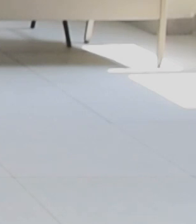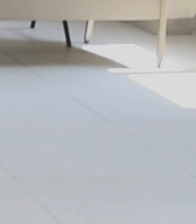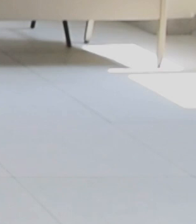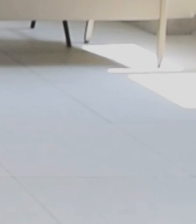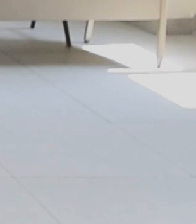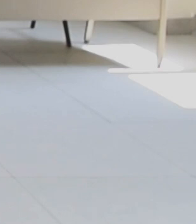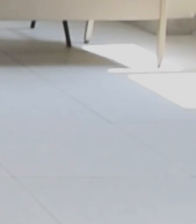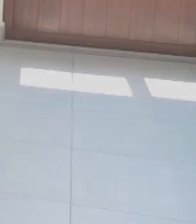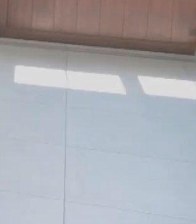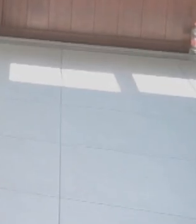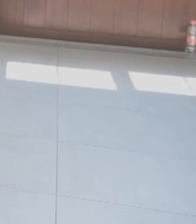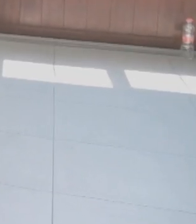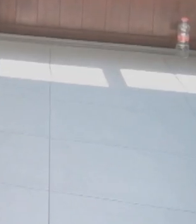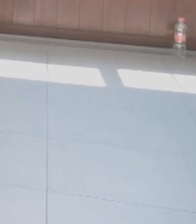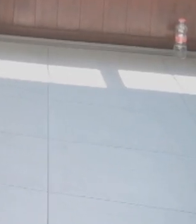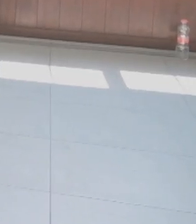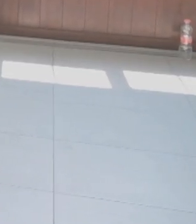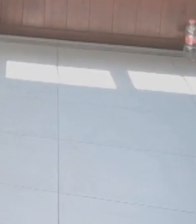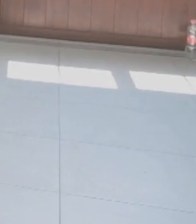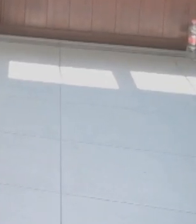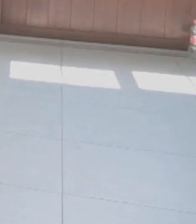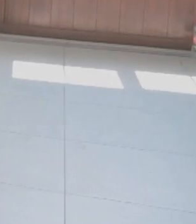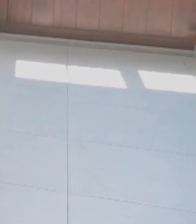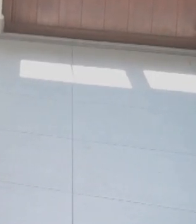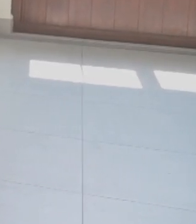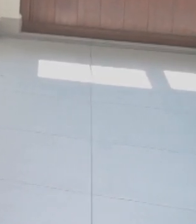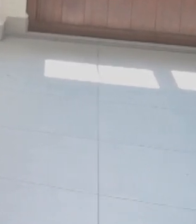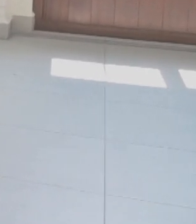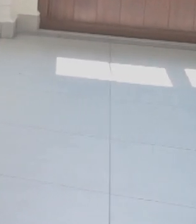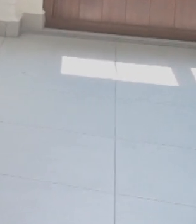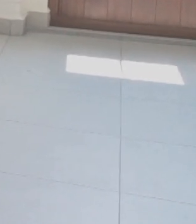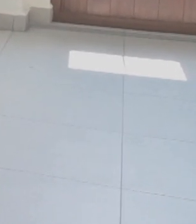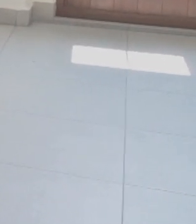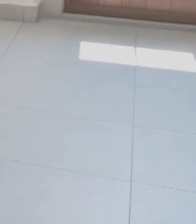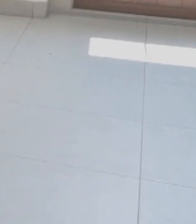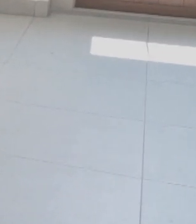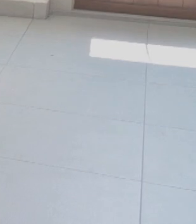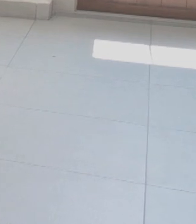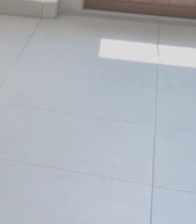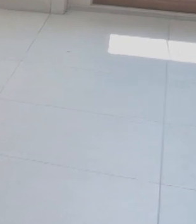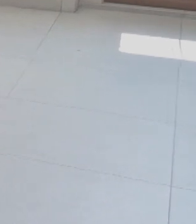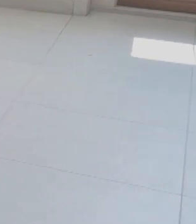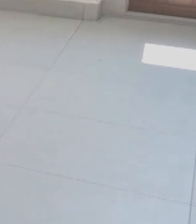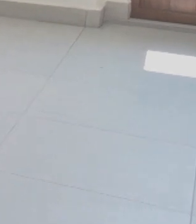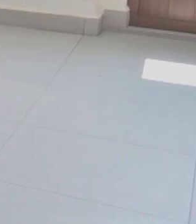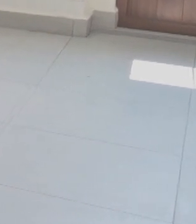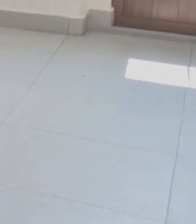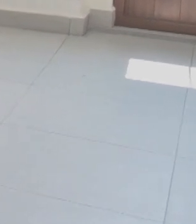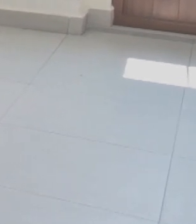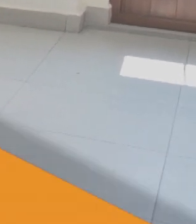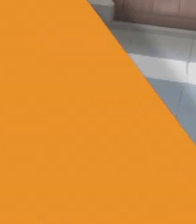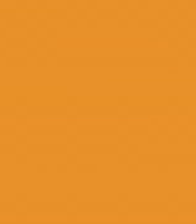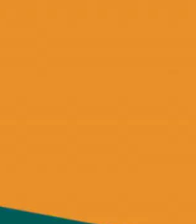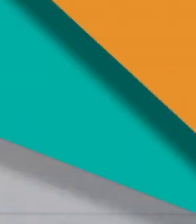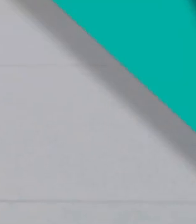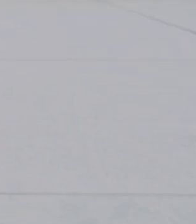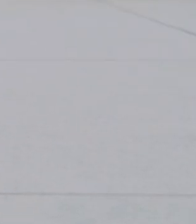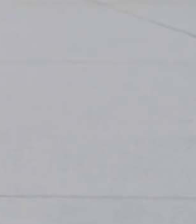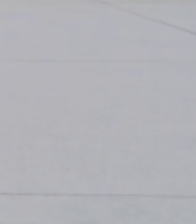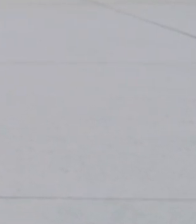La pausa activa que nos toca desarrollar el día de hoy pertenece al tipo de motricidad de danzas y bailes típicos y